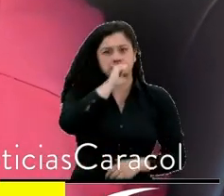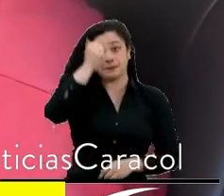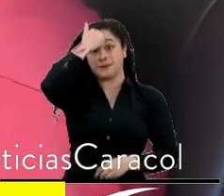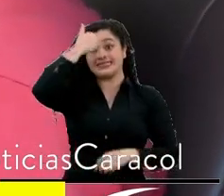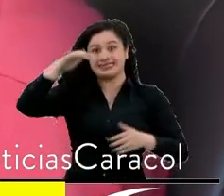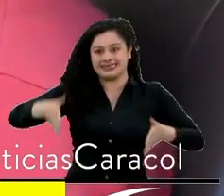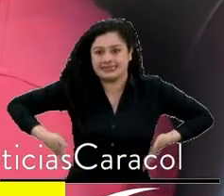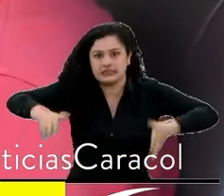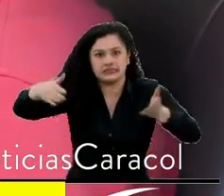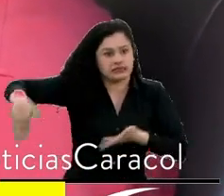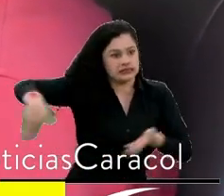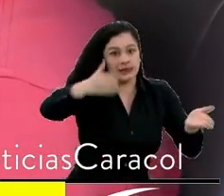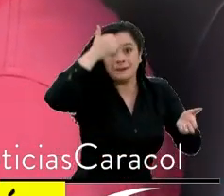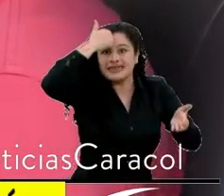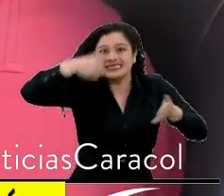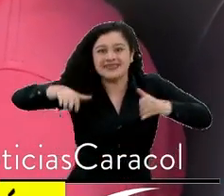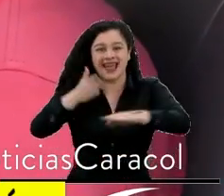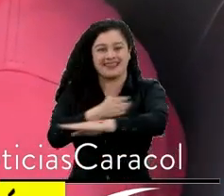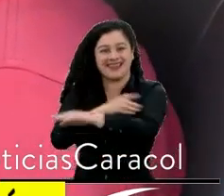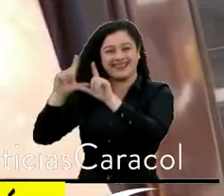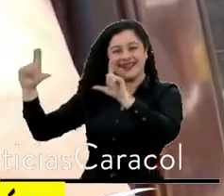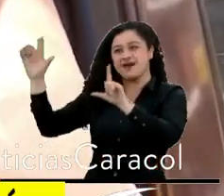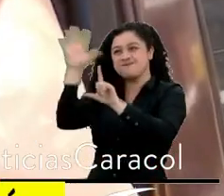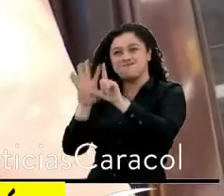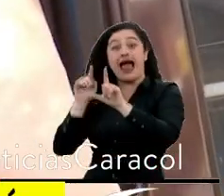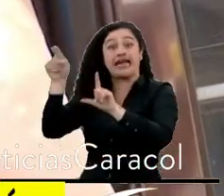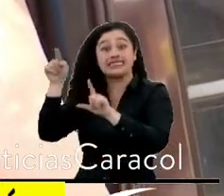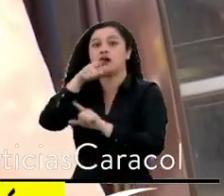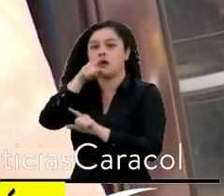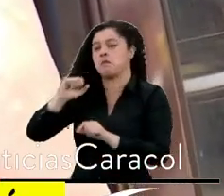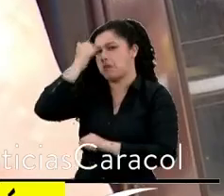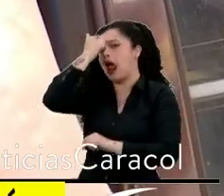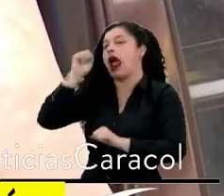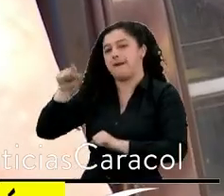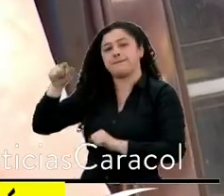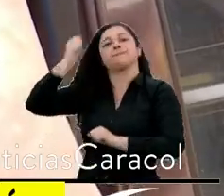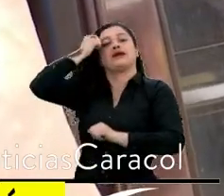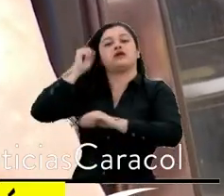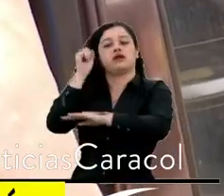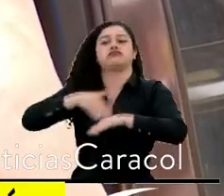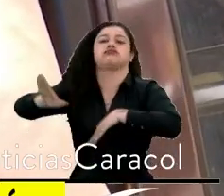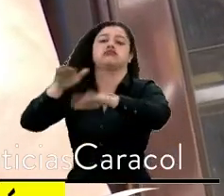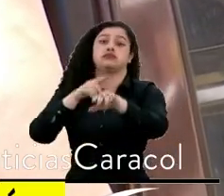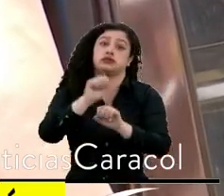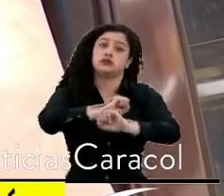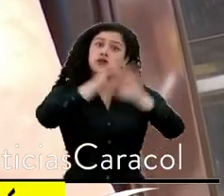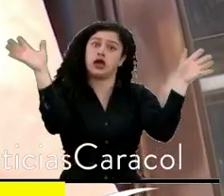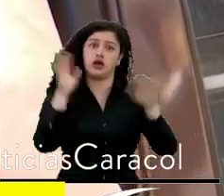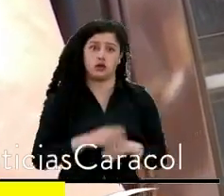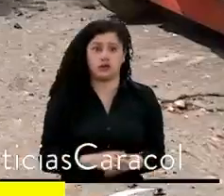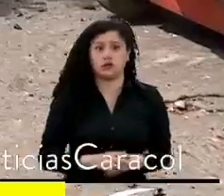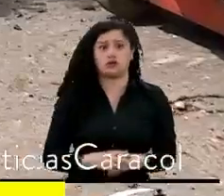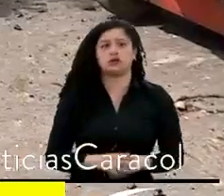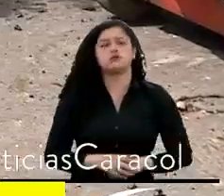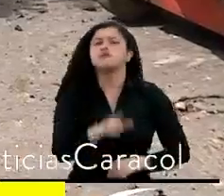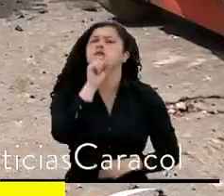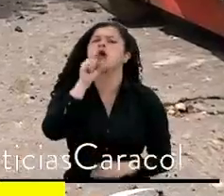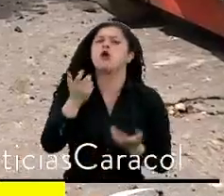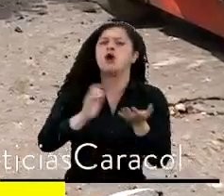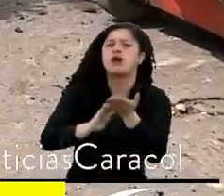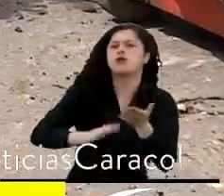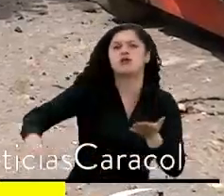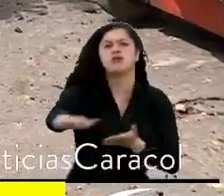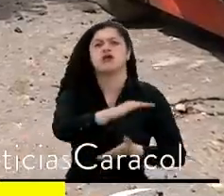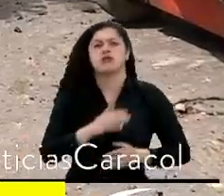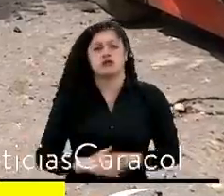los carros, pero por lo menos que las principales las tapen. Pues yo creo que eso queda como muy difícil, porque si no los han tapado en un año. En